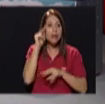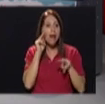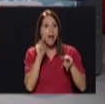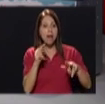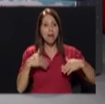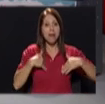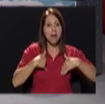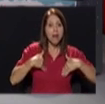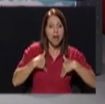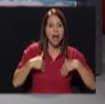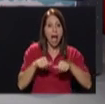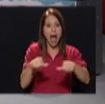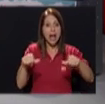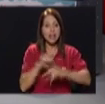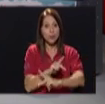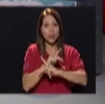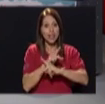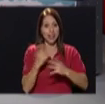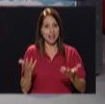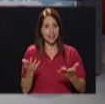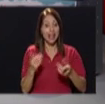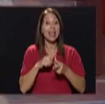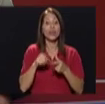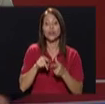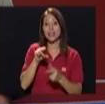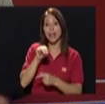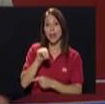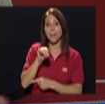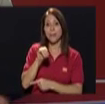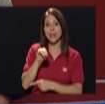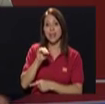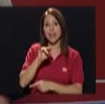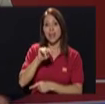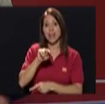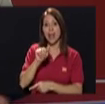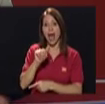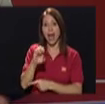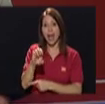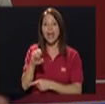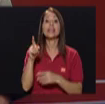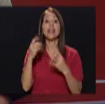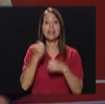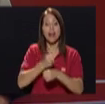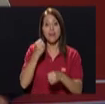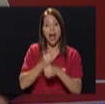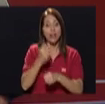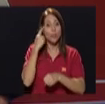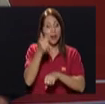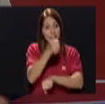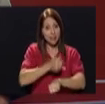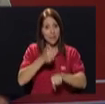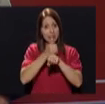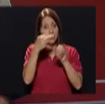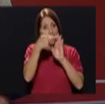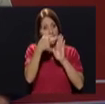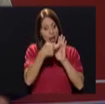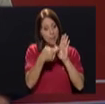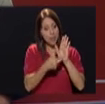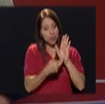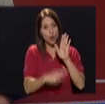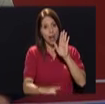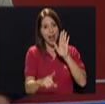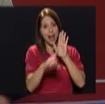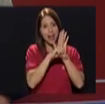las áreas protegidas. Entonces, justamente el MINADA está trabajando en definir el reglamento a la ley de vida